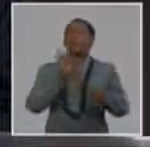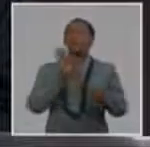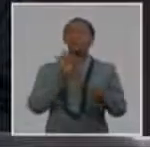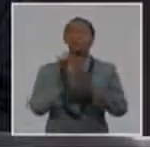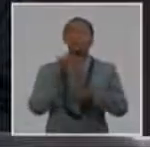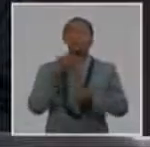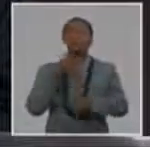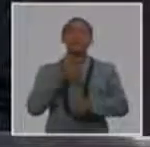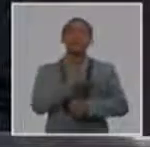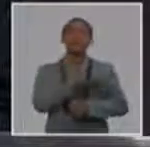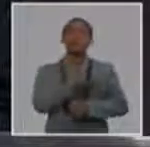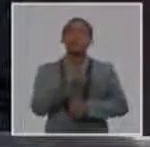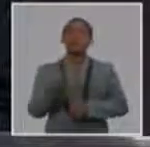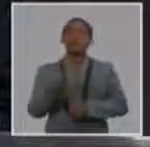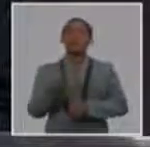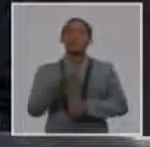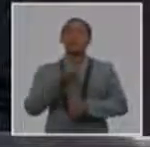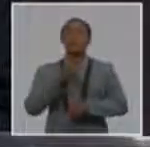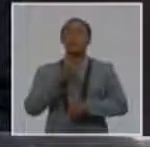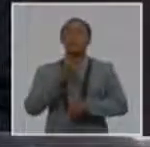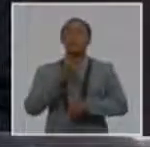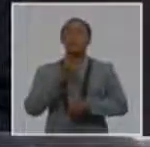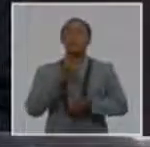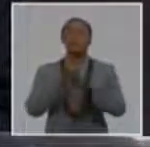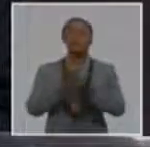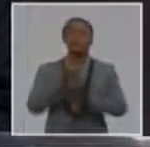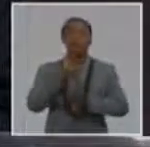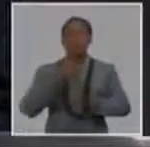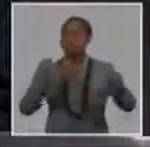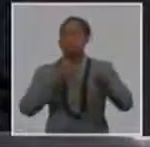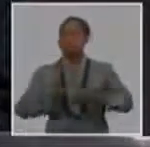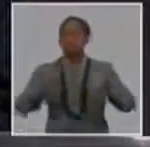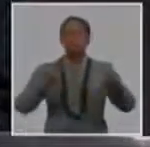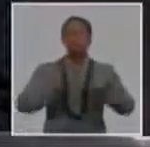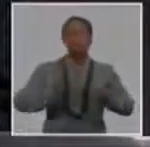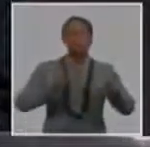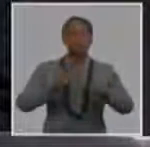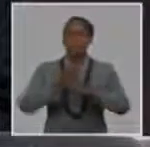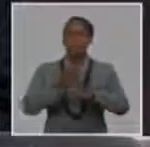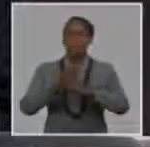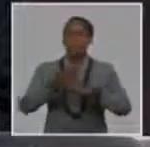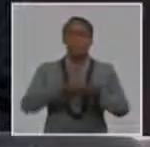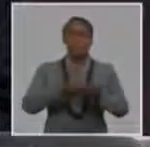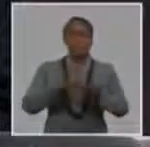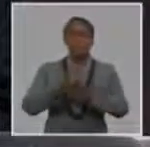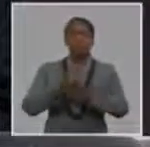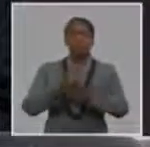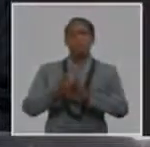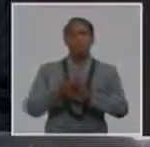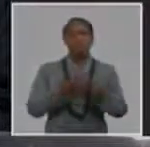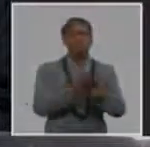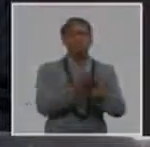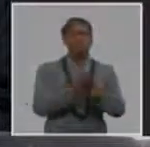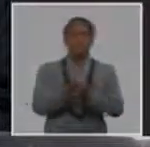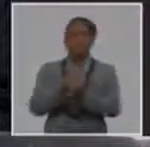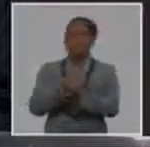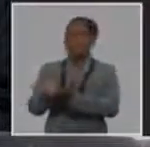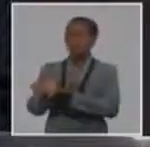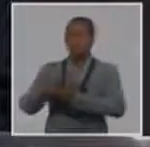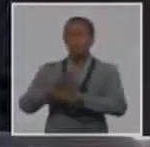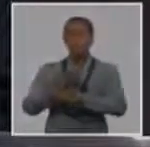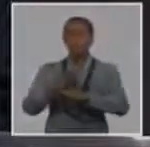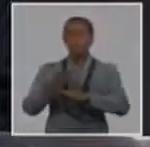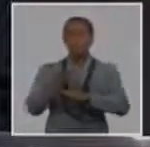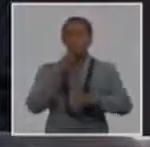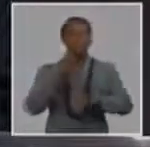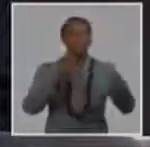nosotros tenemos 54 proyectos de investigación desarrollo en el CIGB, pero a eso se sumaron 13 líneas nuevas